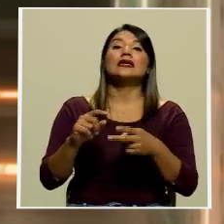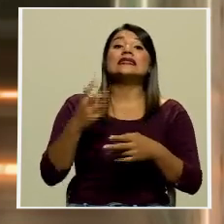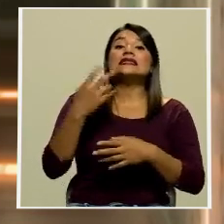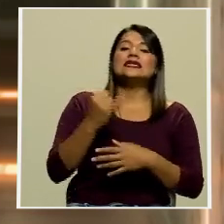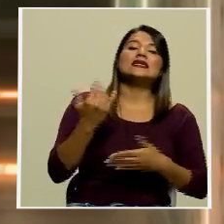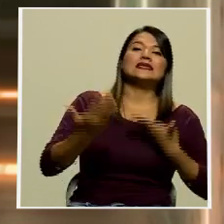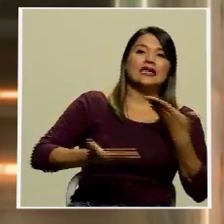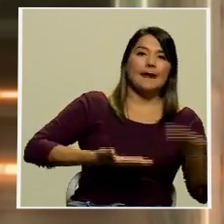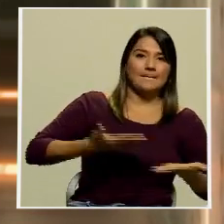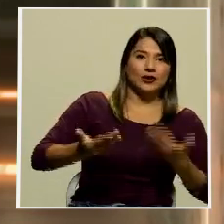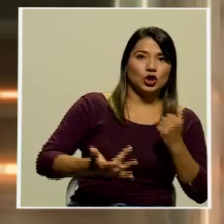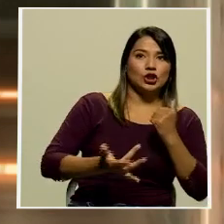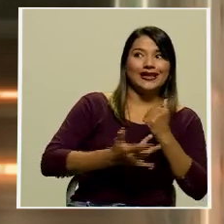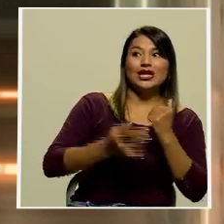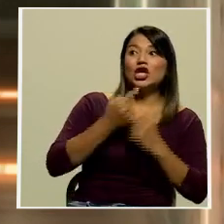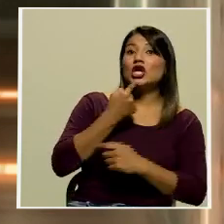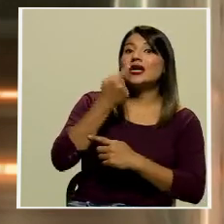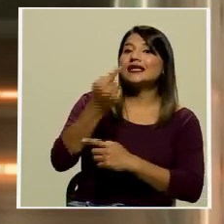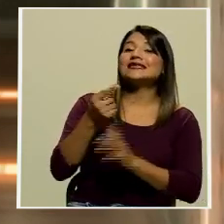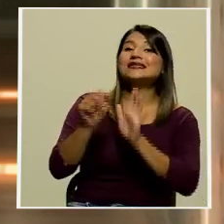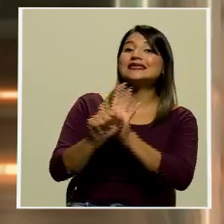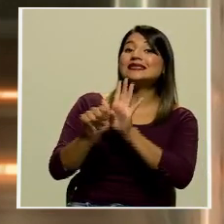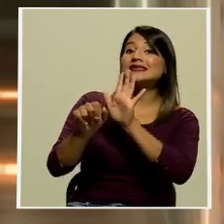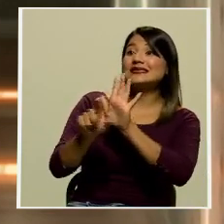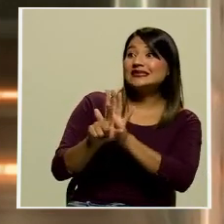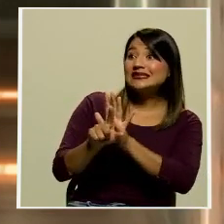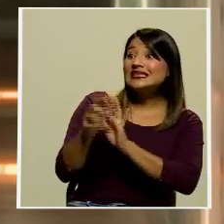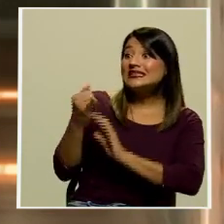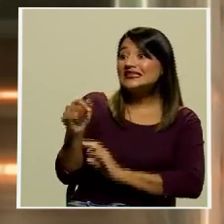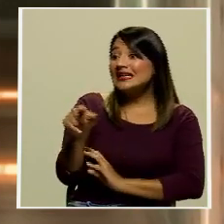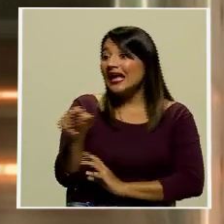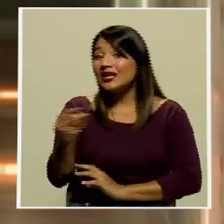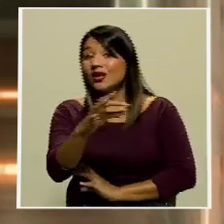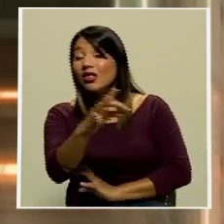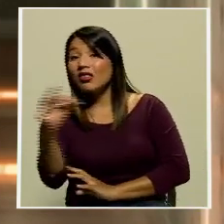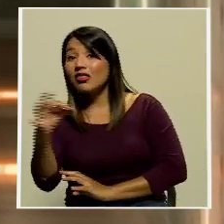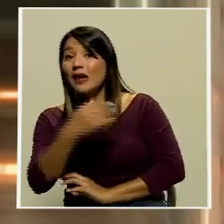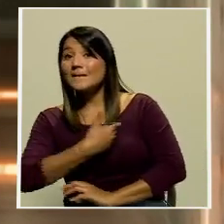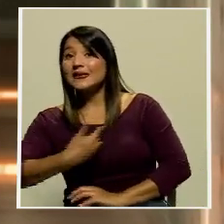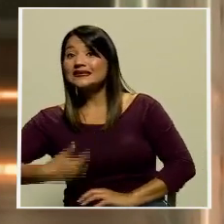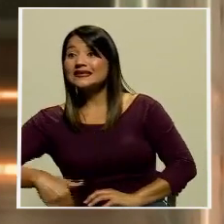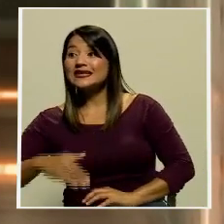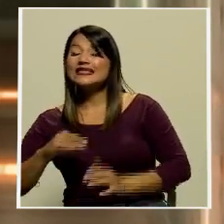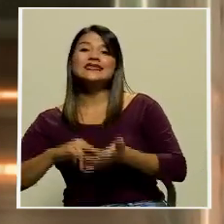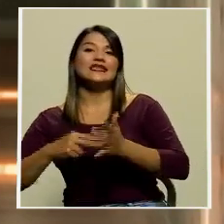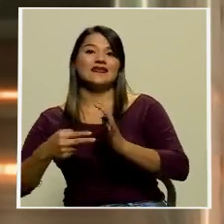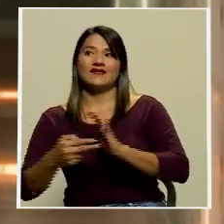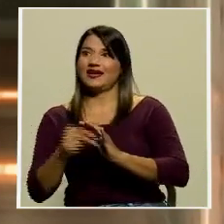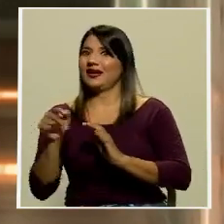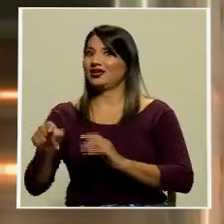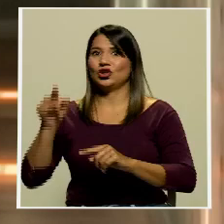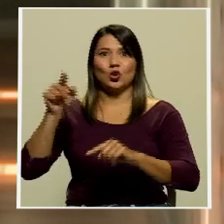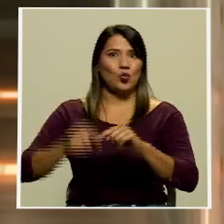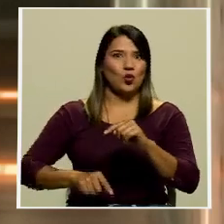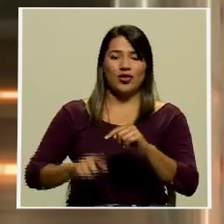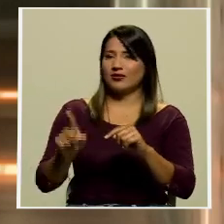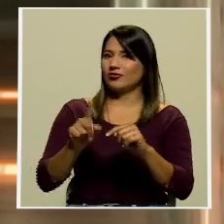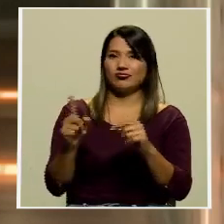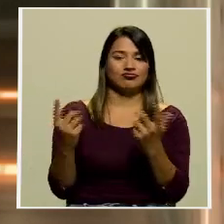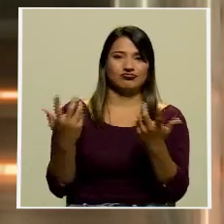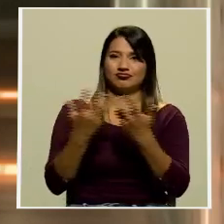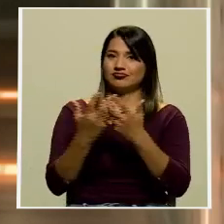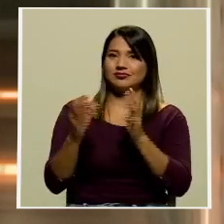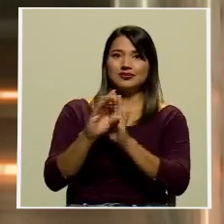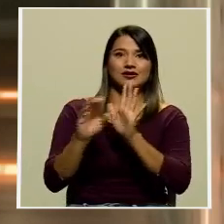la Asamblea Legislativa que eso se vería como una interpelación de plenario y que sería inconstitucional, lo cual,